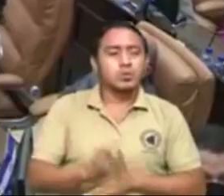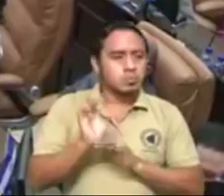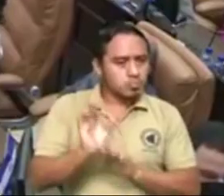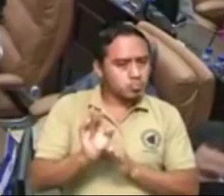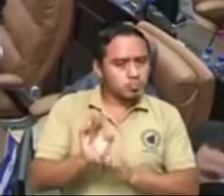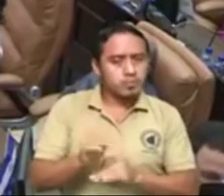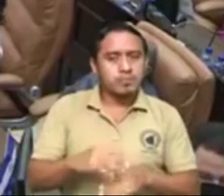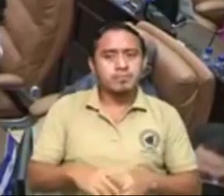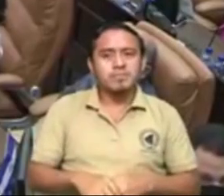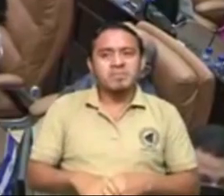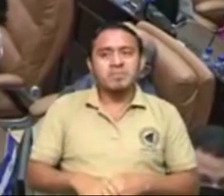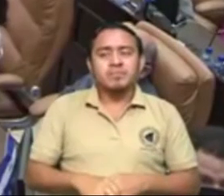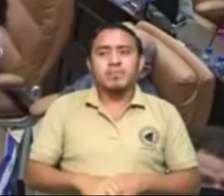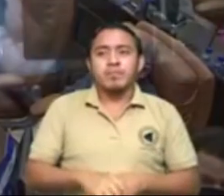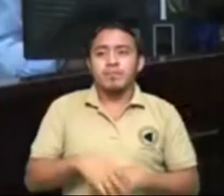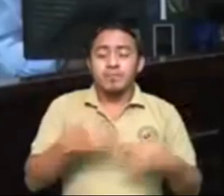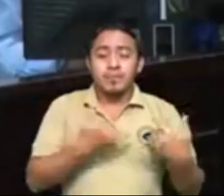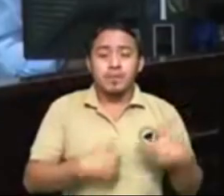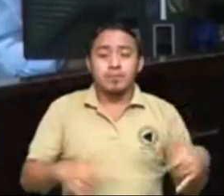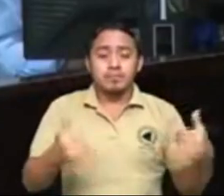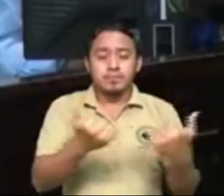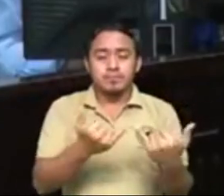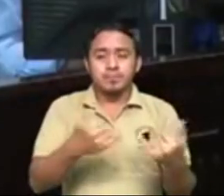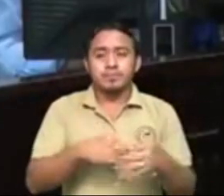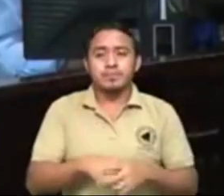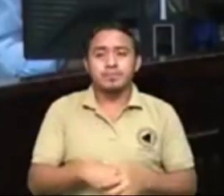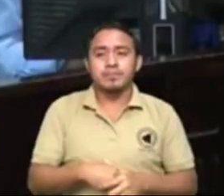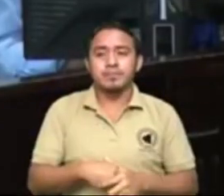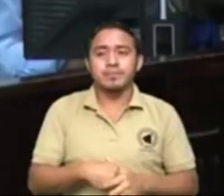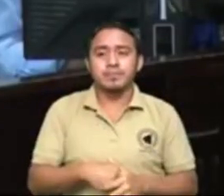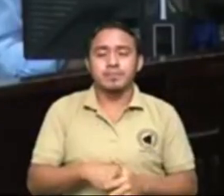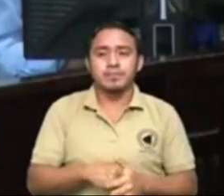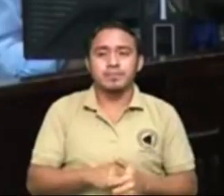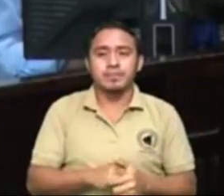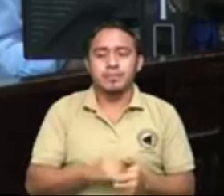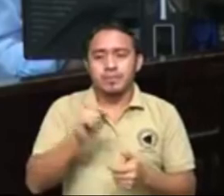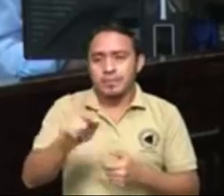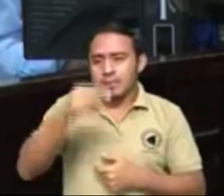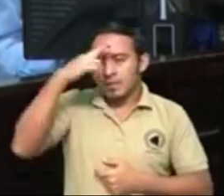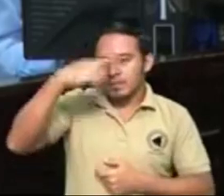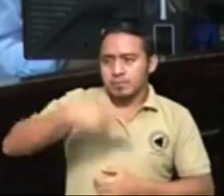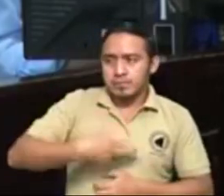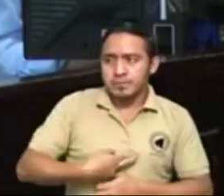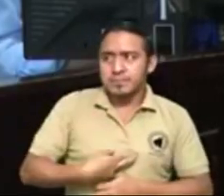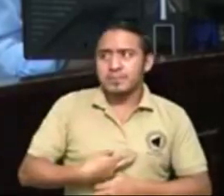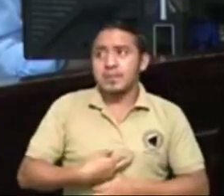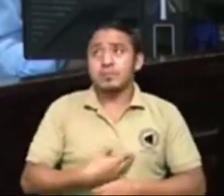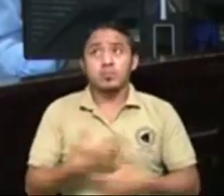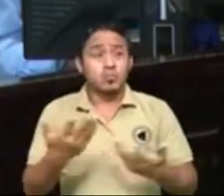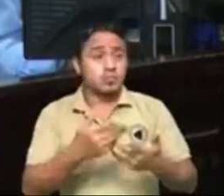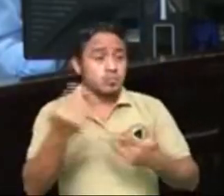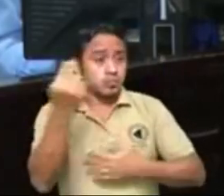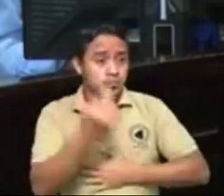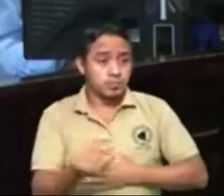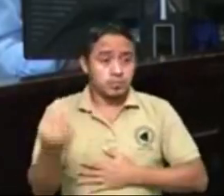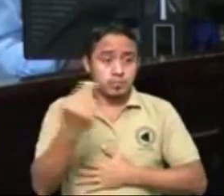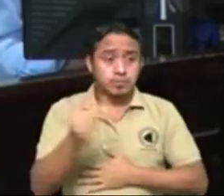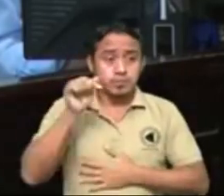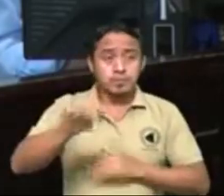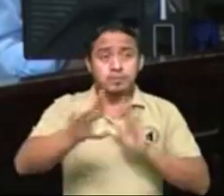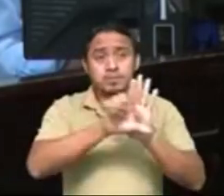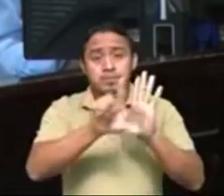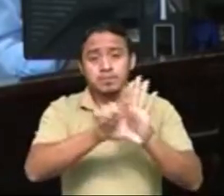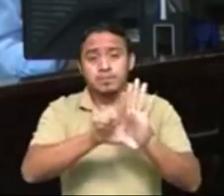permitir que las instituciones que se encargan de la aplicación de esta